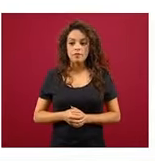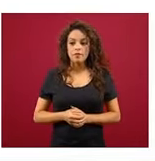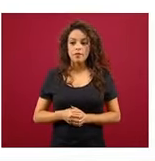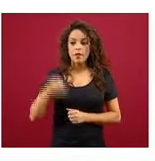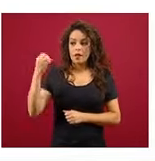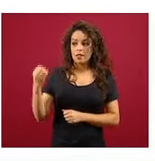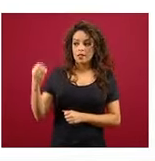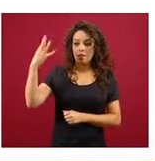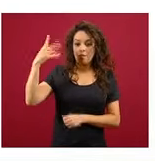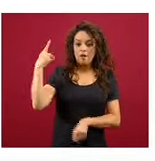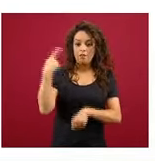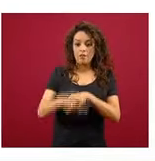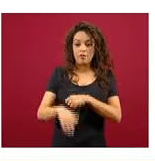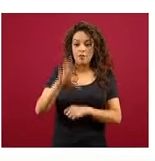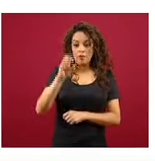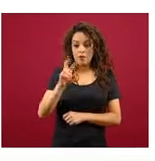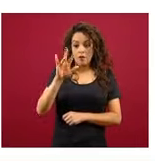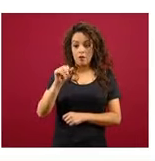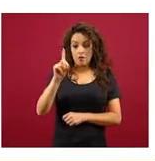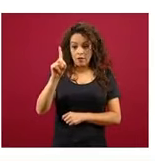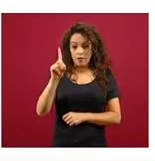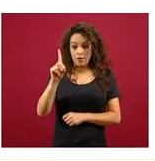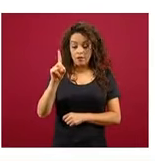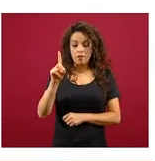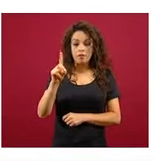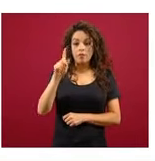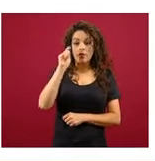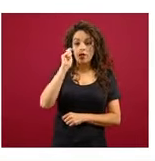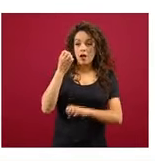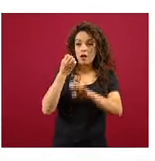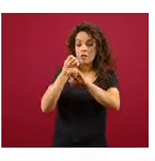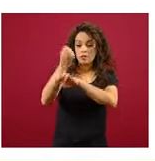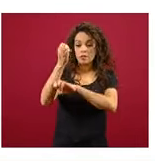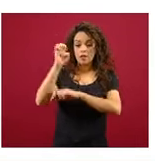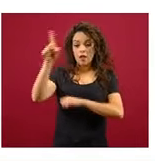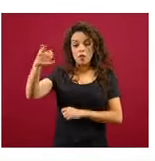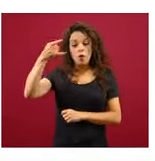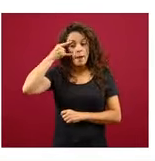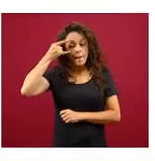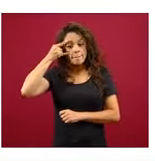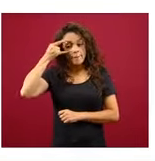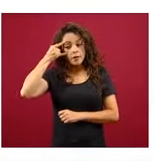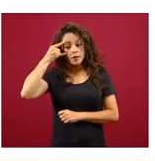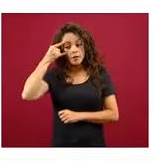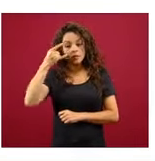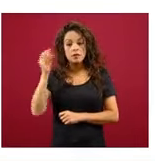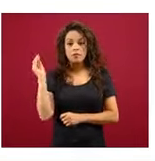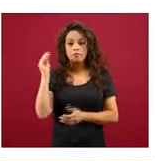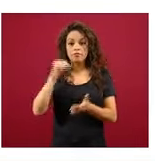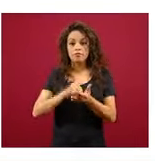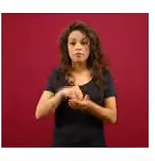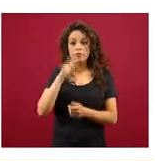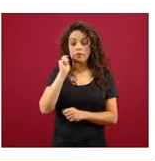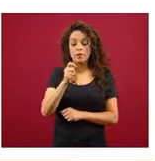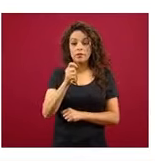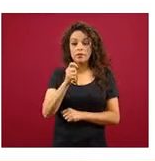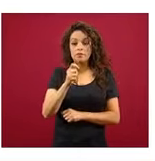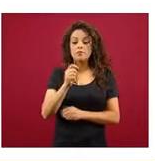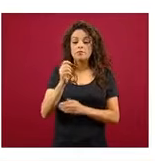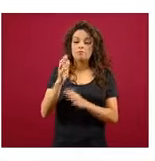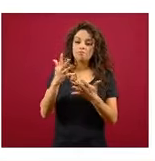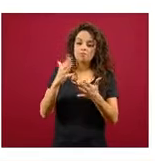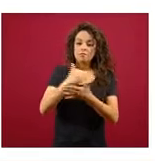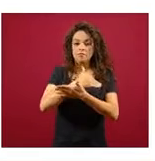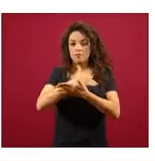COVID, un estado, que en este caso es el estado de Campeche, el que obtiene el nivel de riesgo medio, que